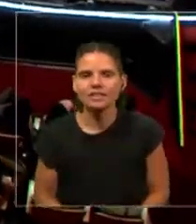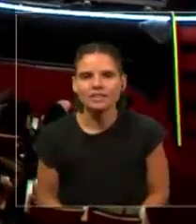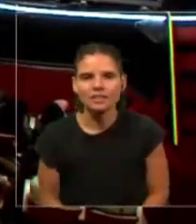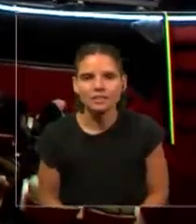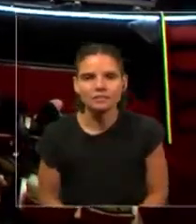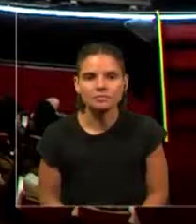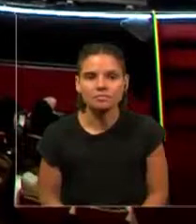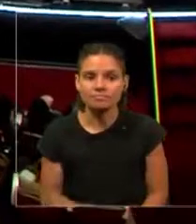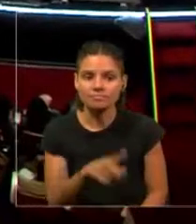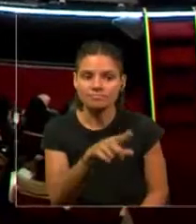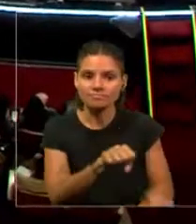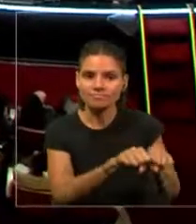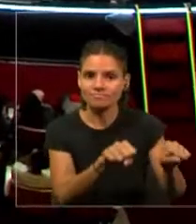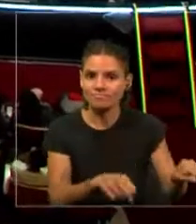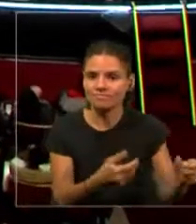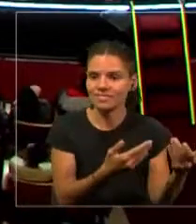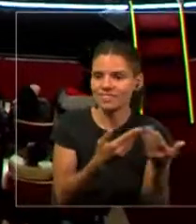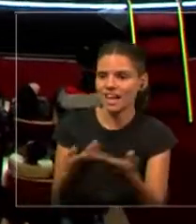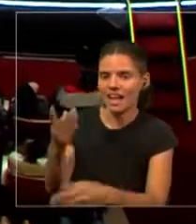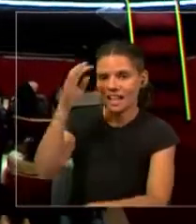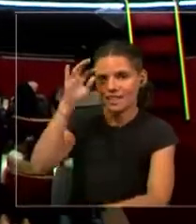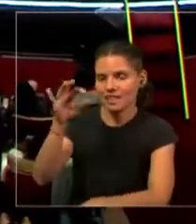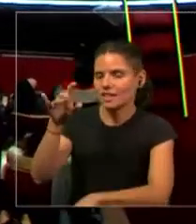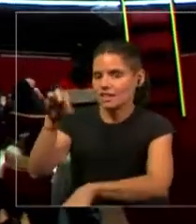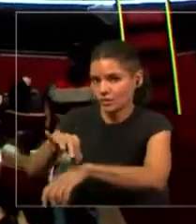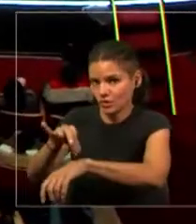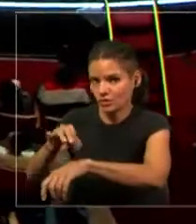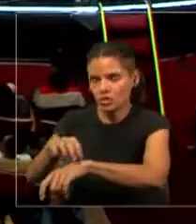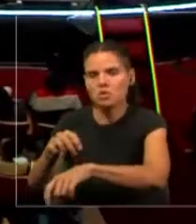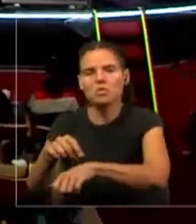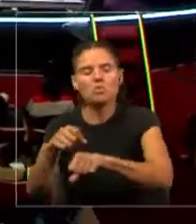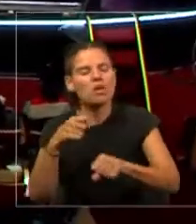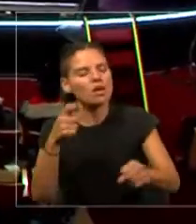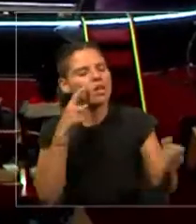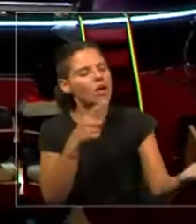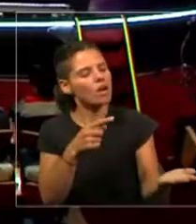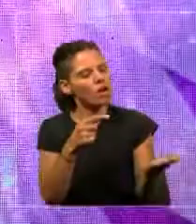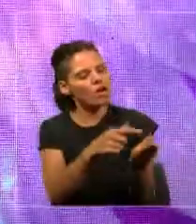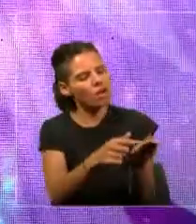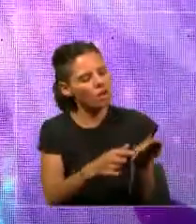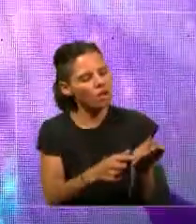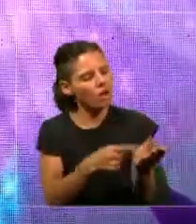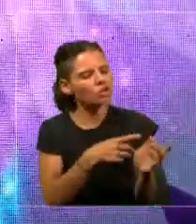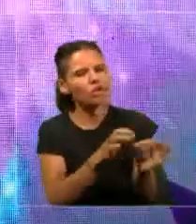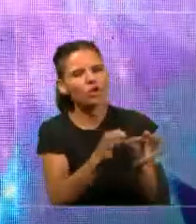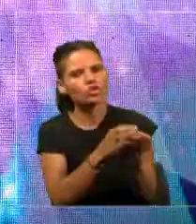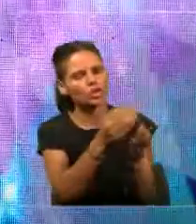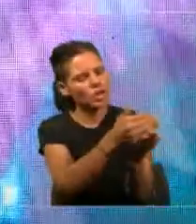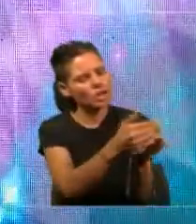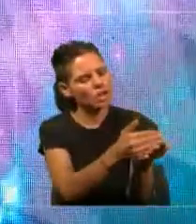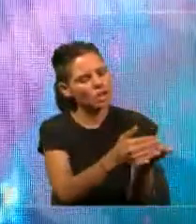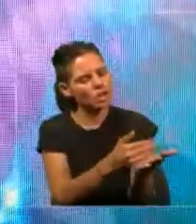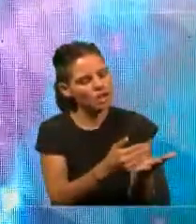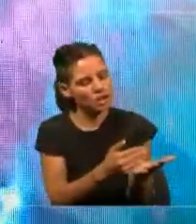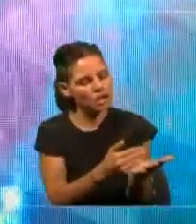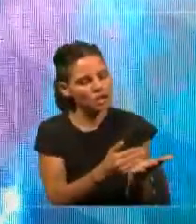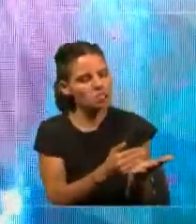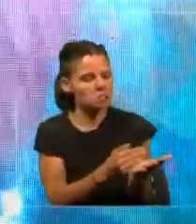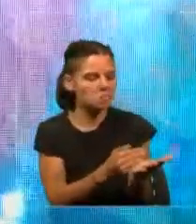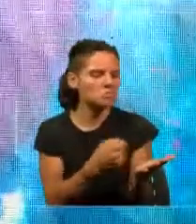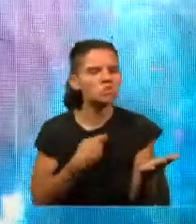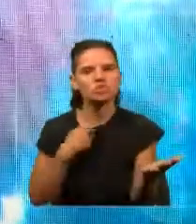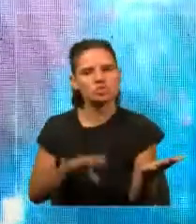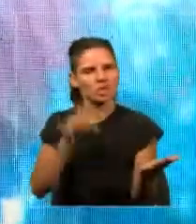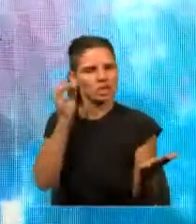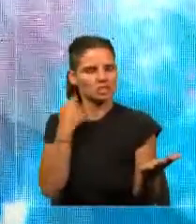al médico optar y actuar como él lo pensaba. ¿Qué está ocurriendo en estos 10 últimos años?